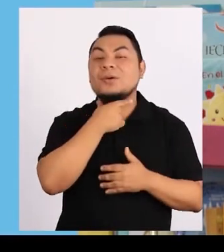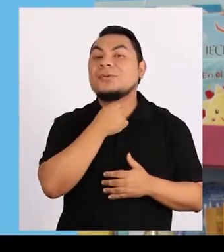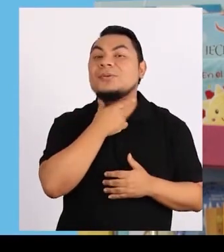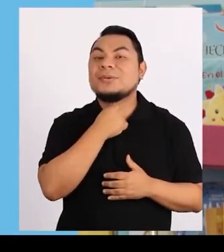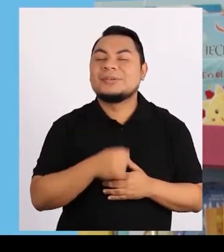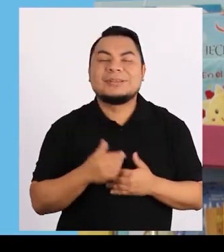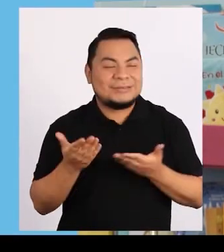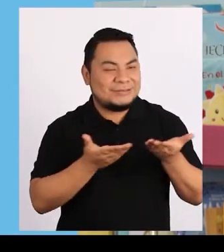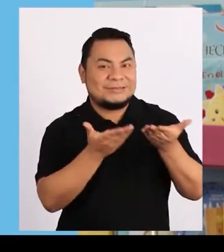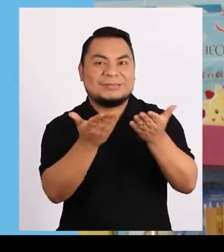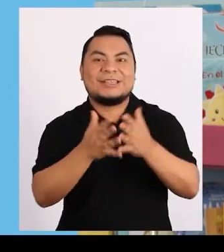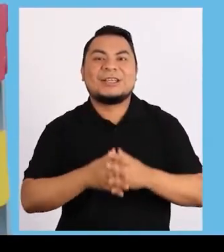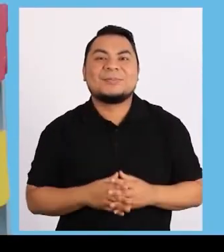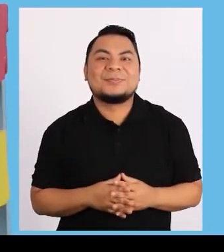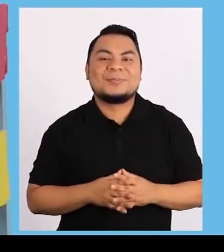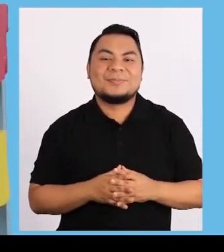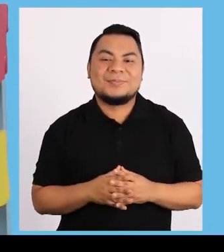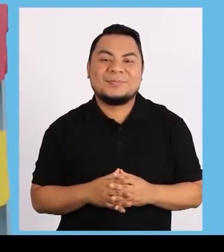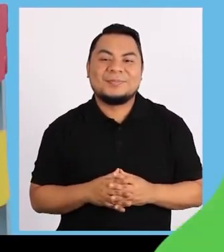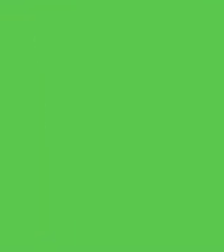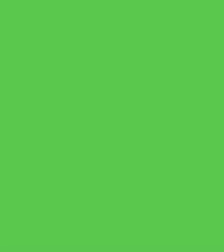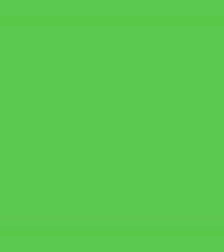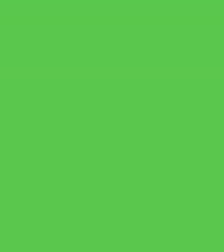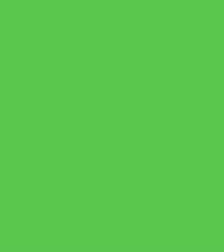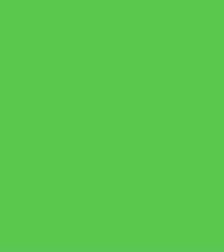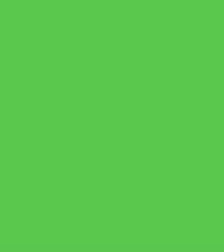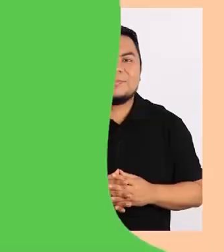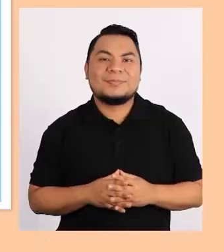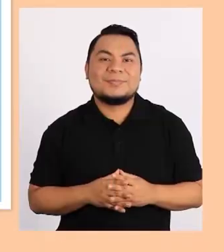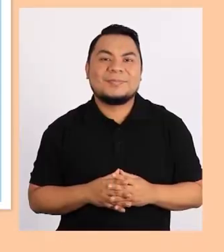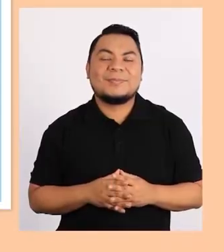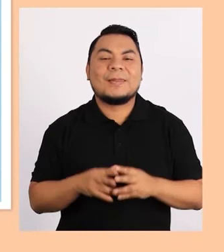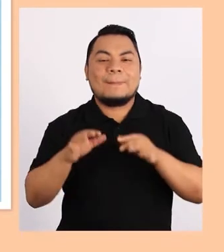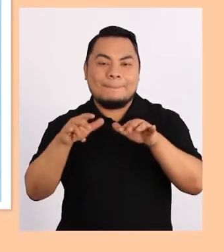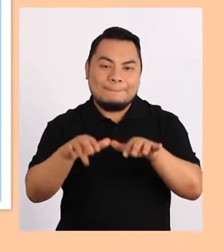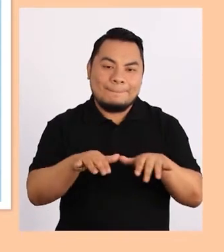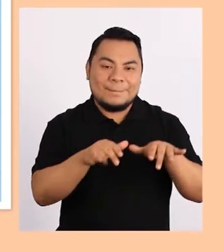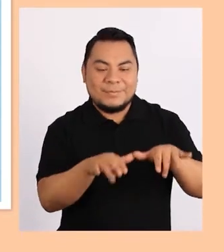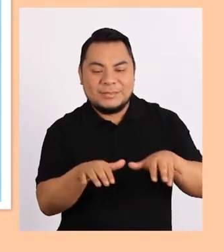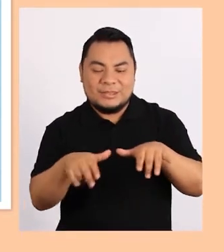canción. Espero les guste. Adelante.